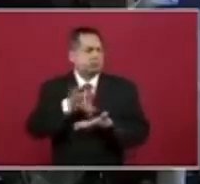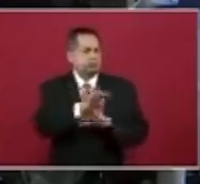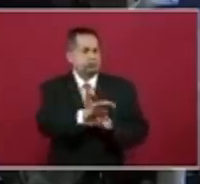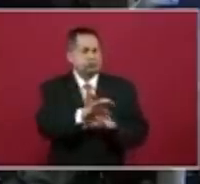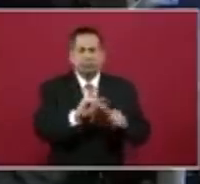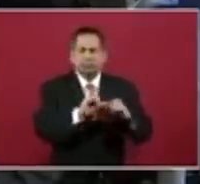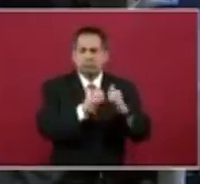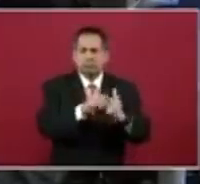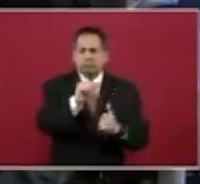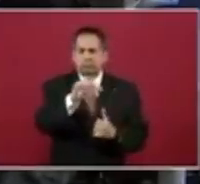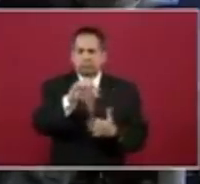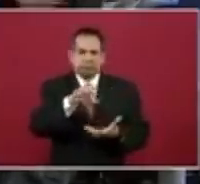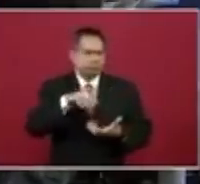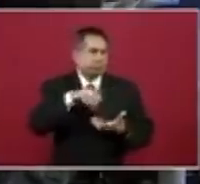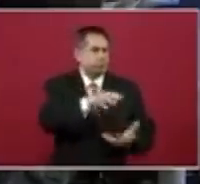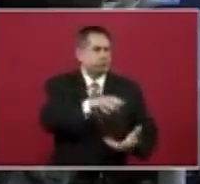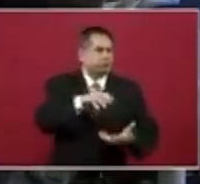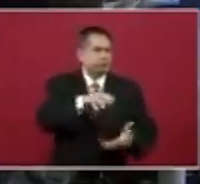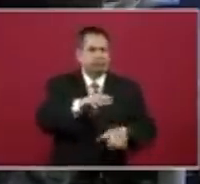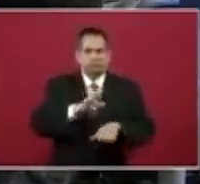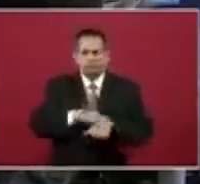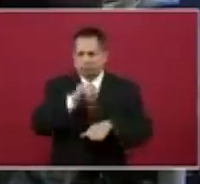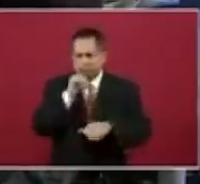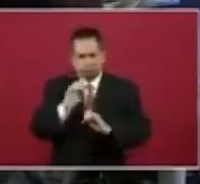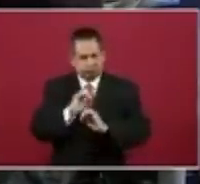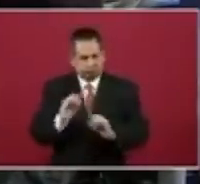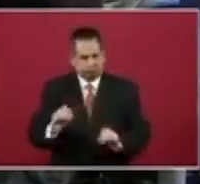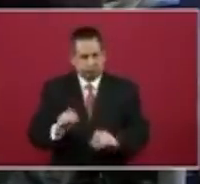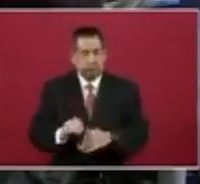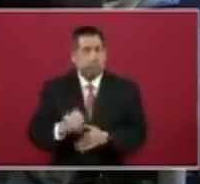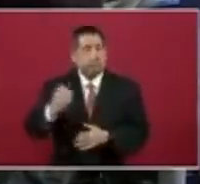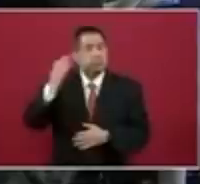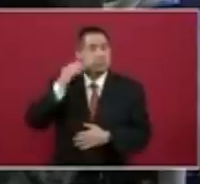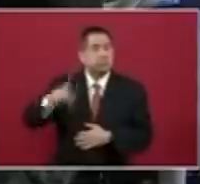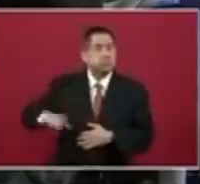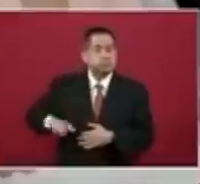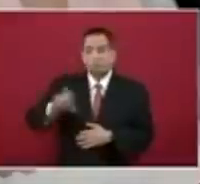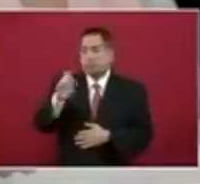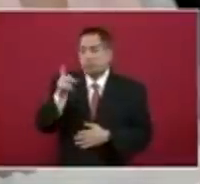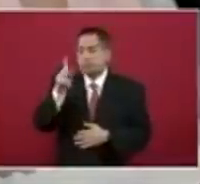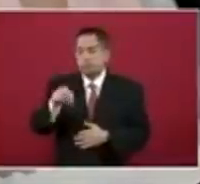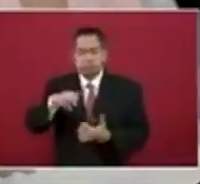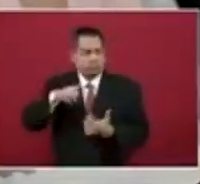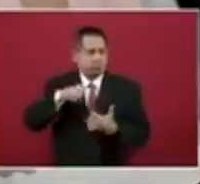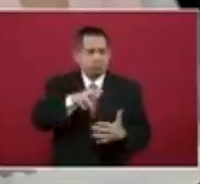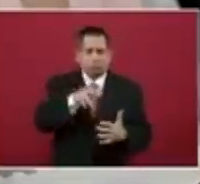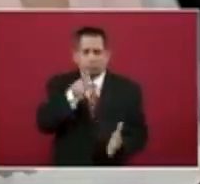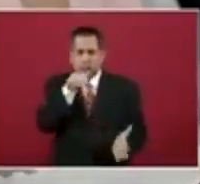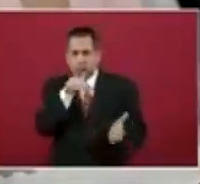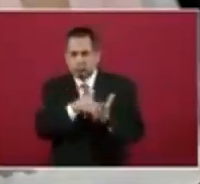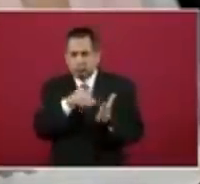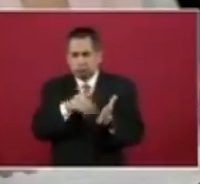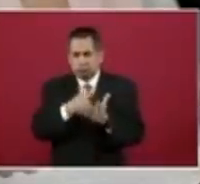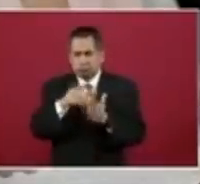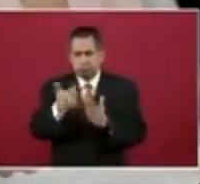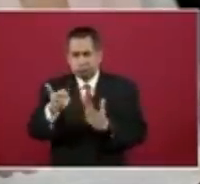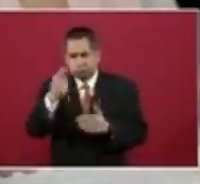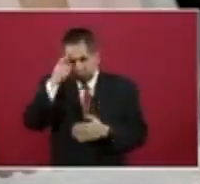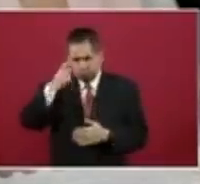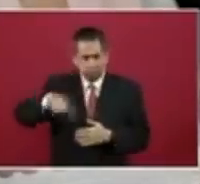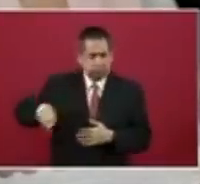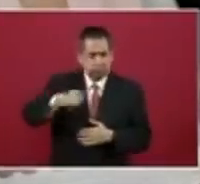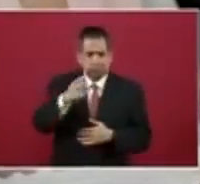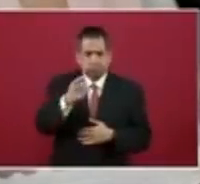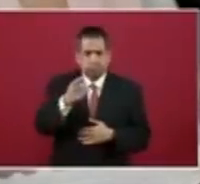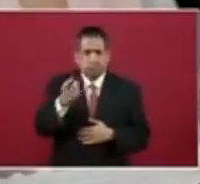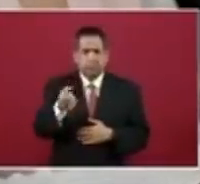organizaciones de la sociedad civil. En el gobierno de Peña Nieto se les dieron como 8,000 millones de pesos por parte de la